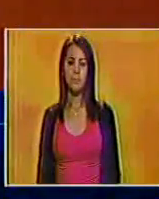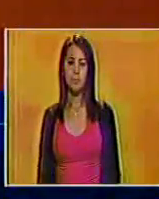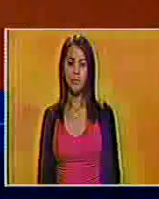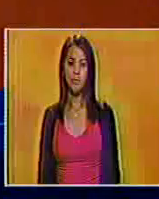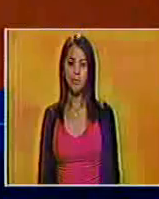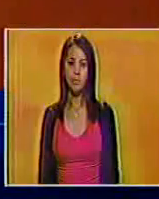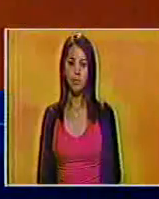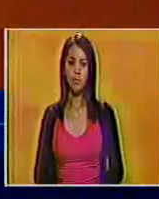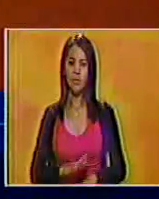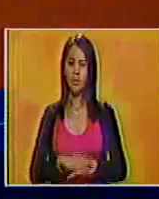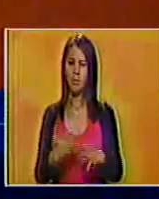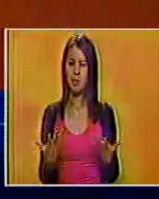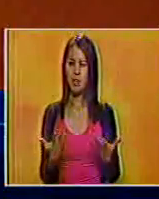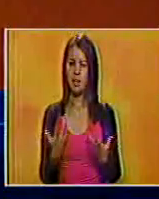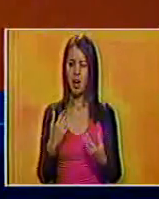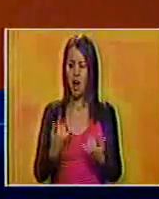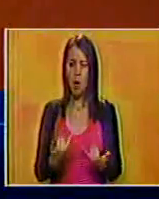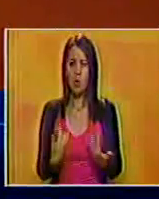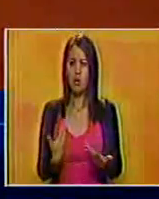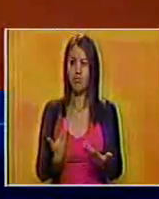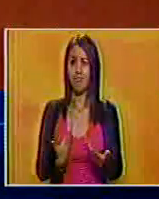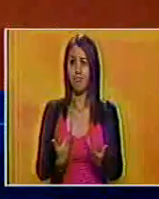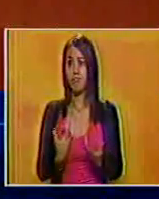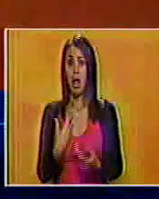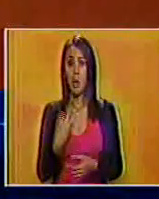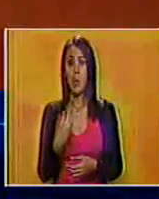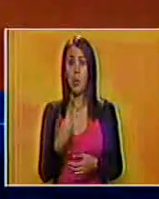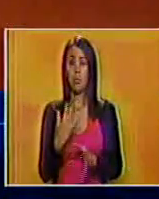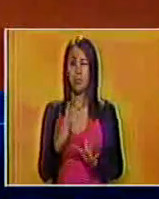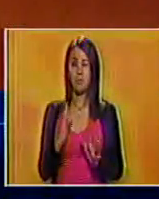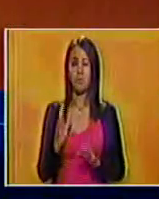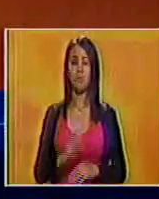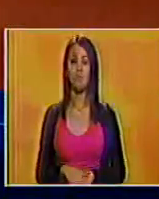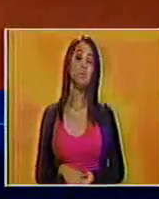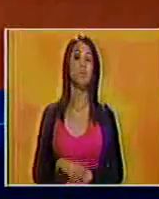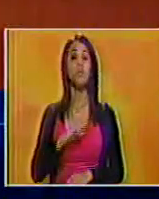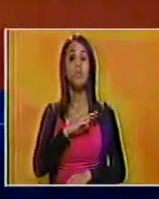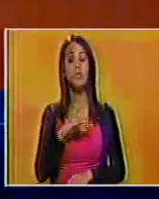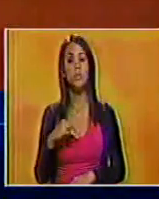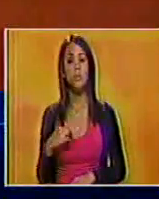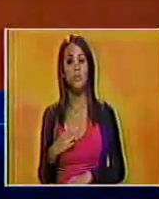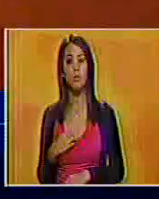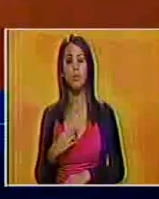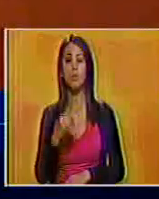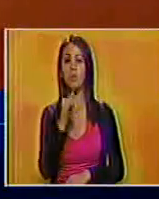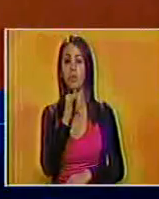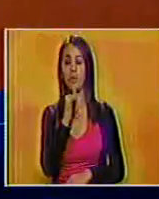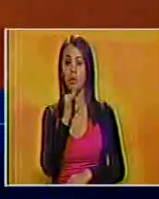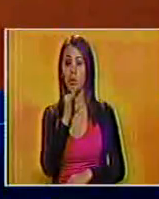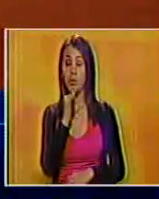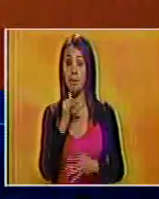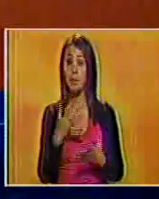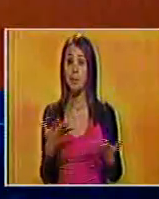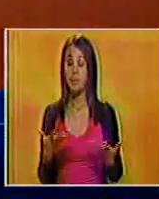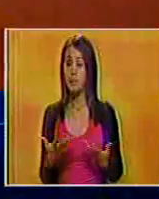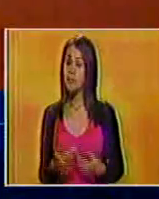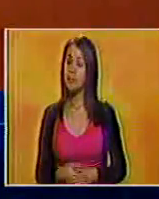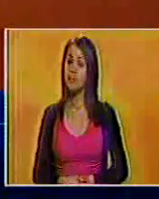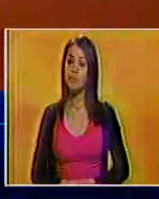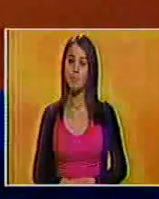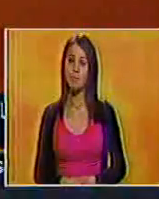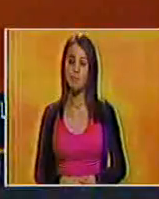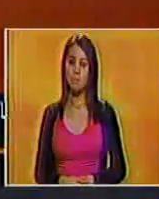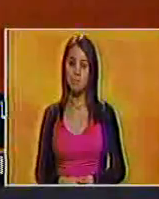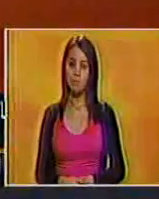¿Por qué están arrugando ahorita? Nosotros, en ese sentido, informo lo que ya señaló de